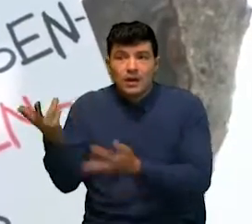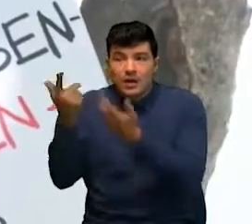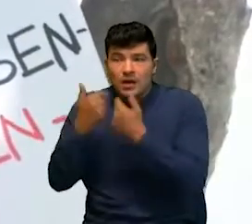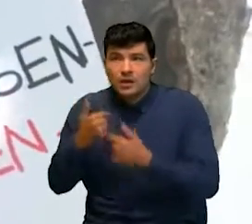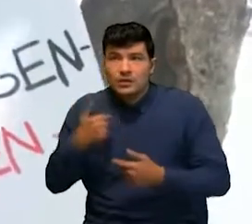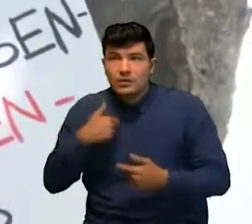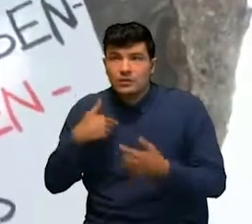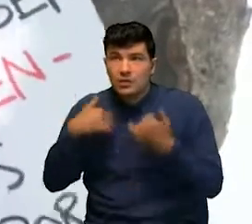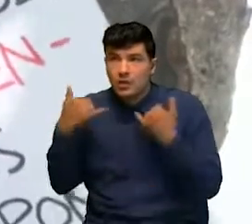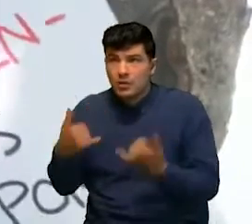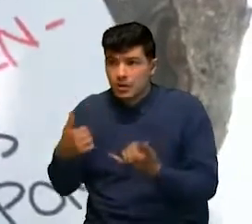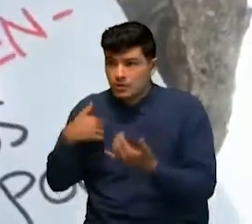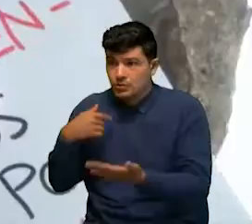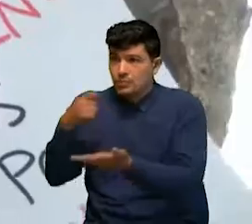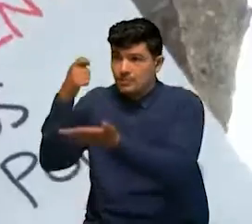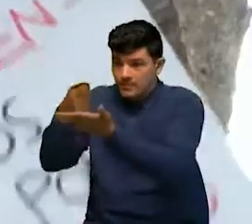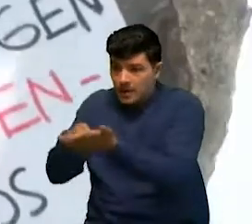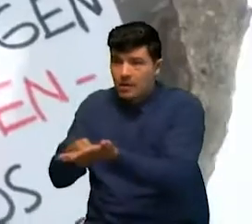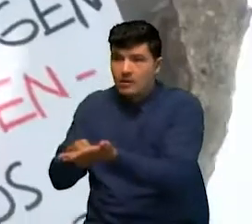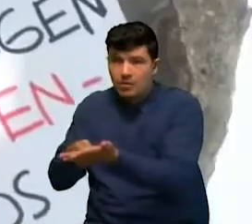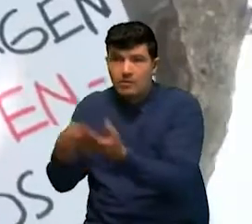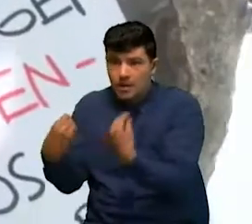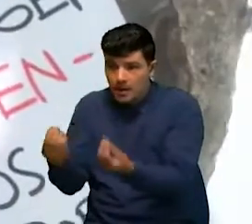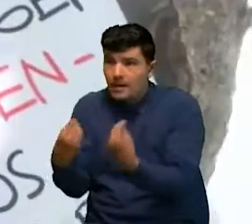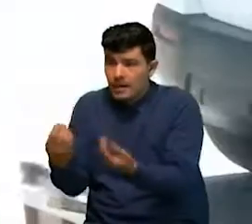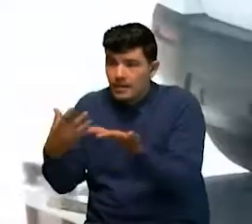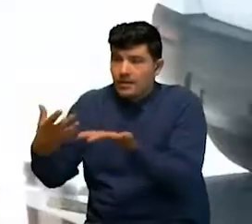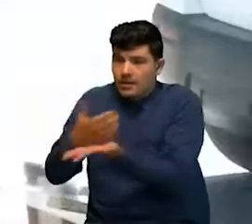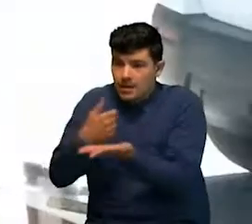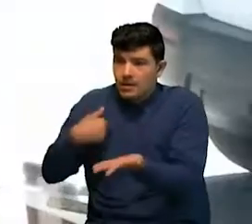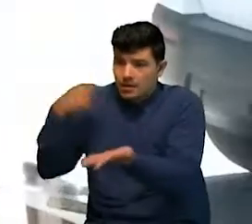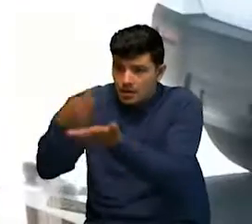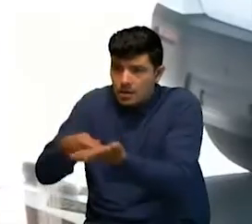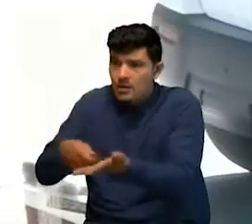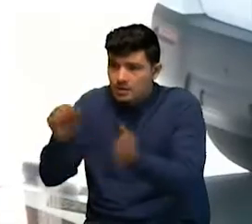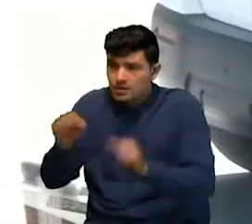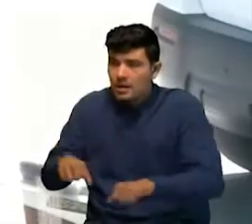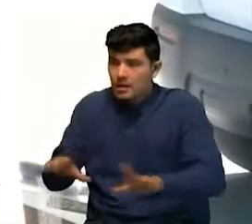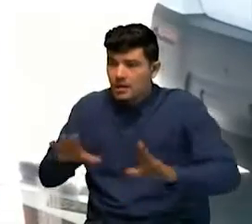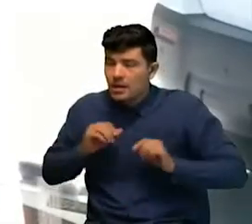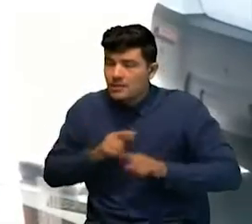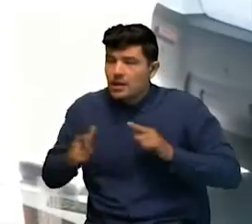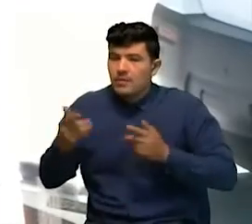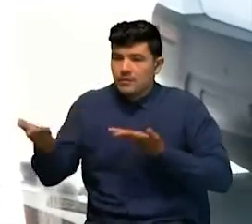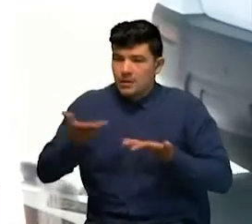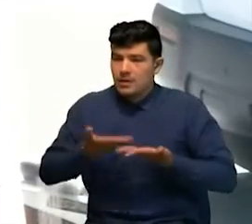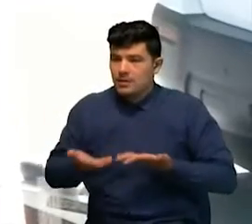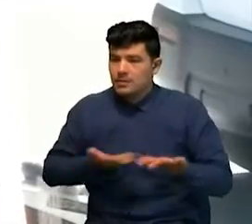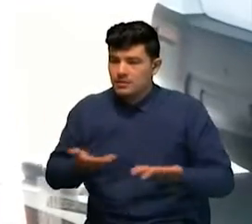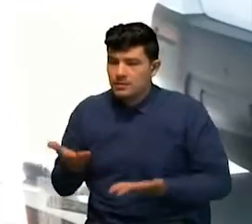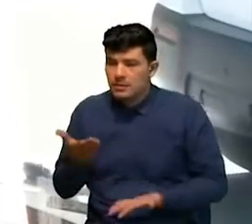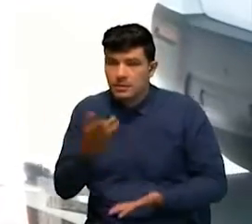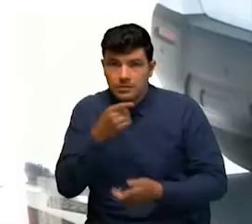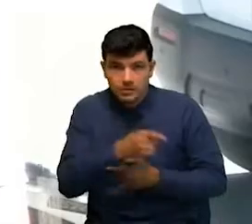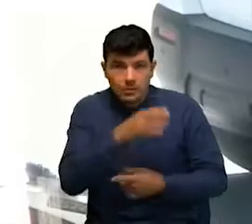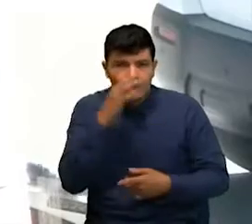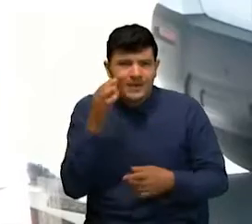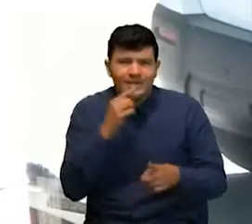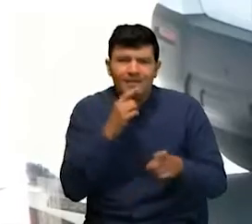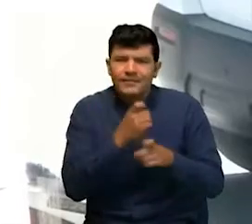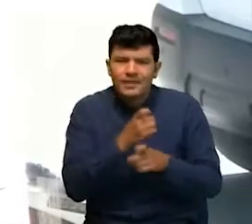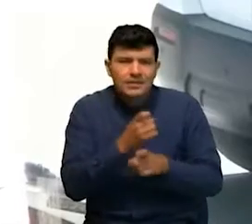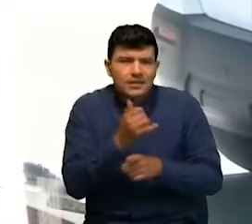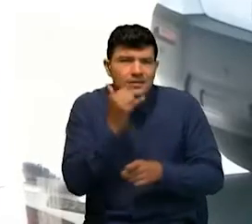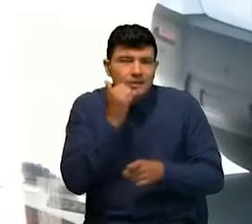na cotizante parece si recibir la plata por el momento se le dificulta orinar porque la